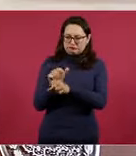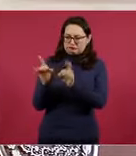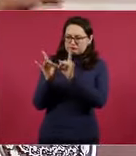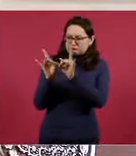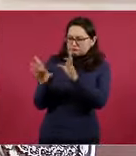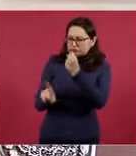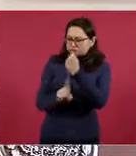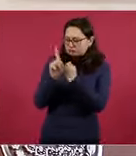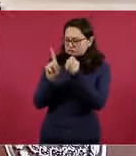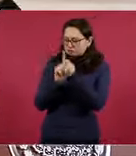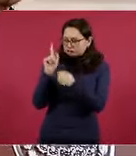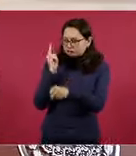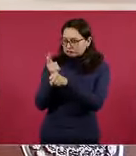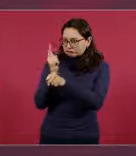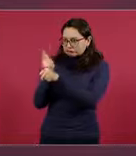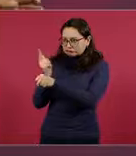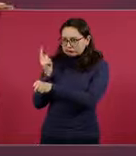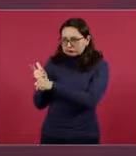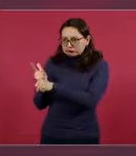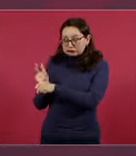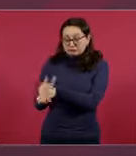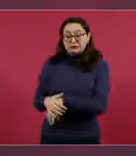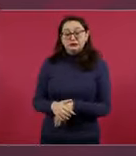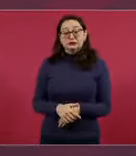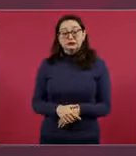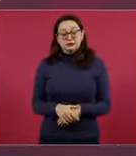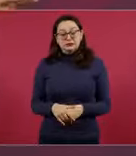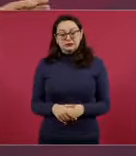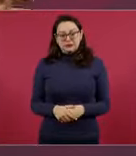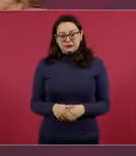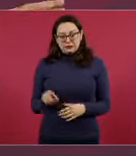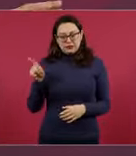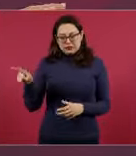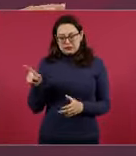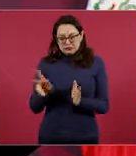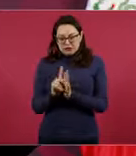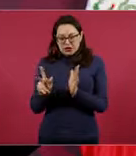se nota, ¿no?, cómo Clarín